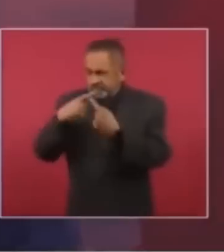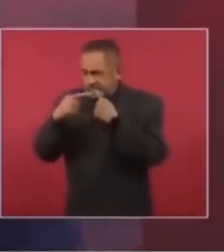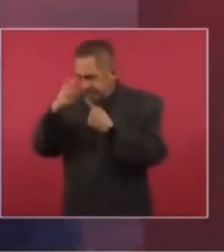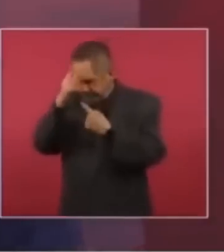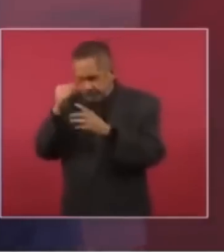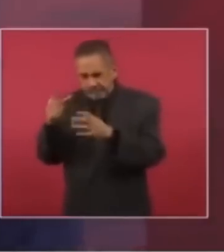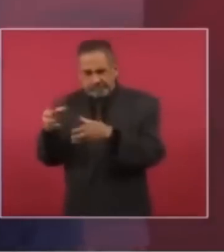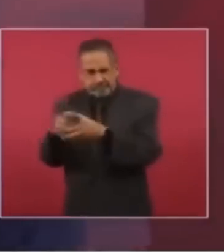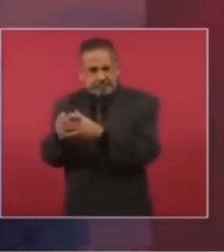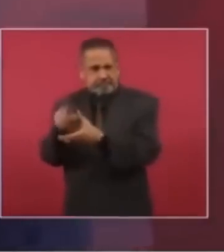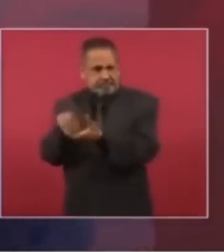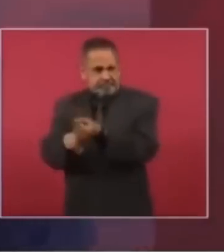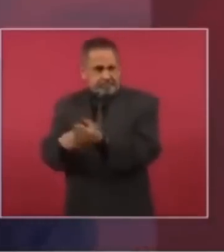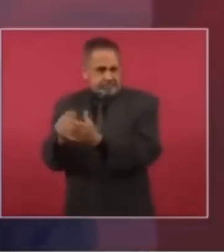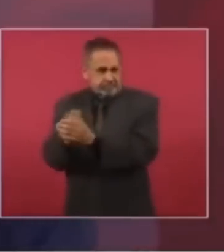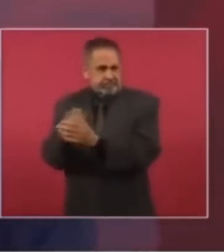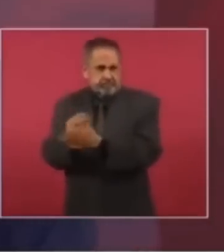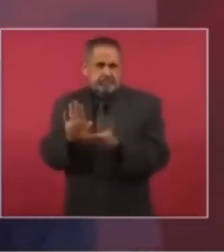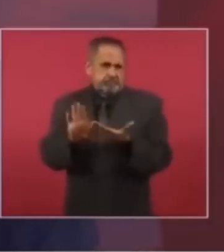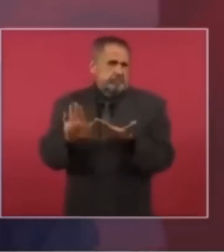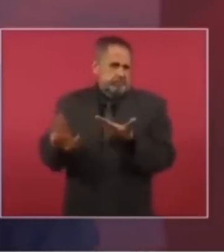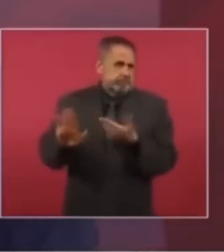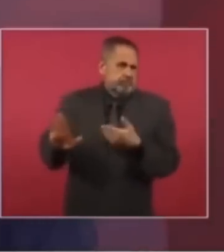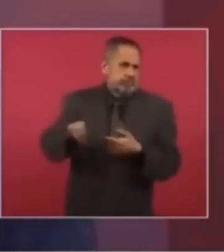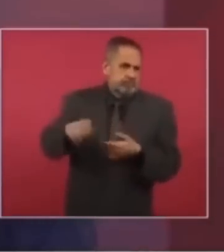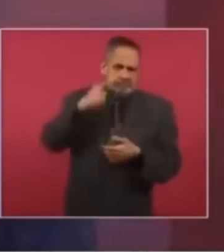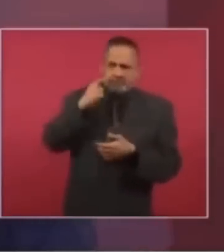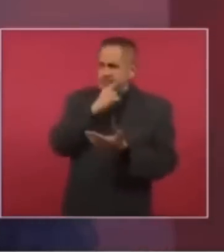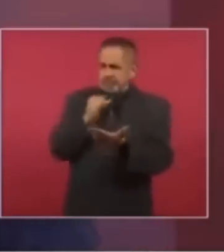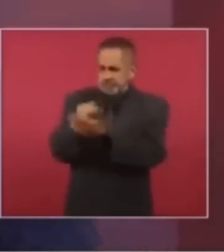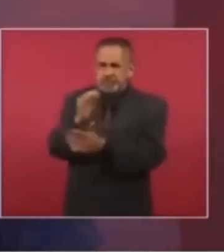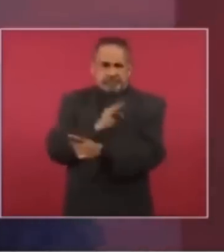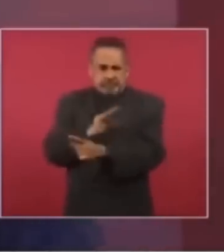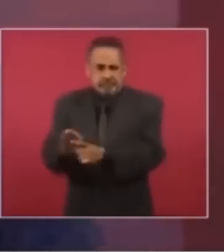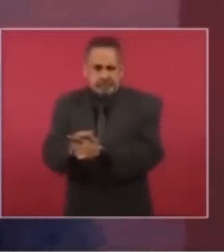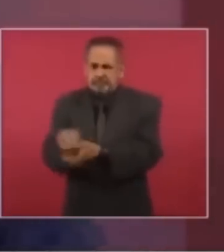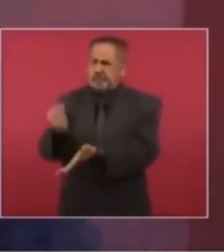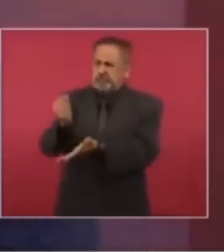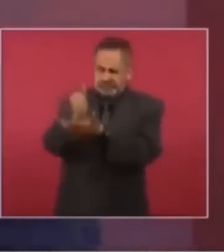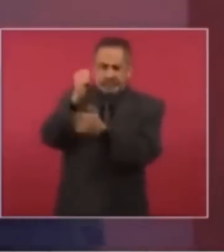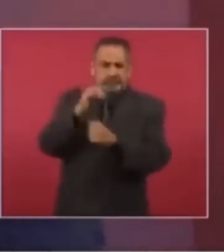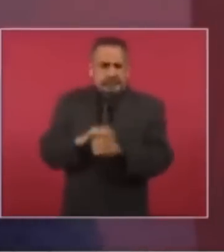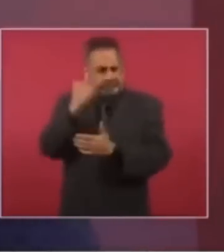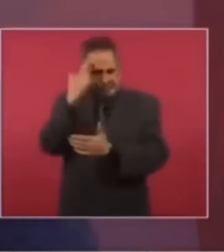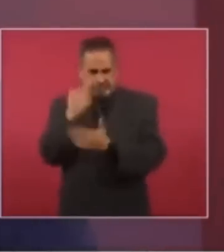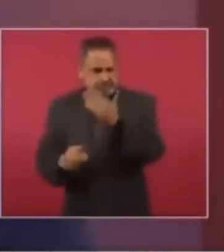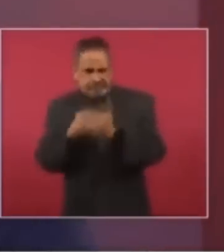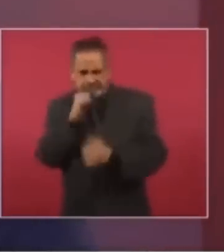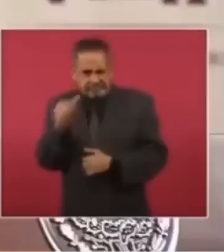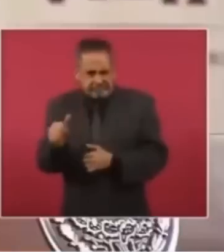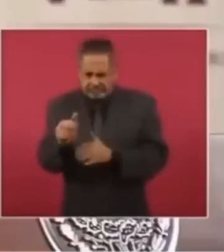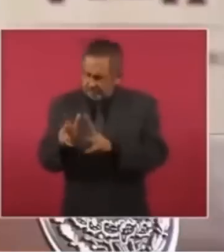de manera autónoma, en forma independiente. No violaron absolutamente nada,